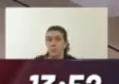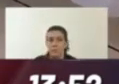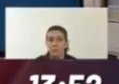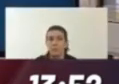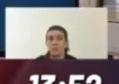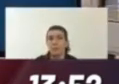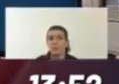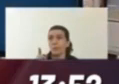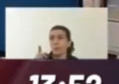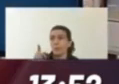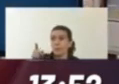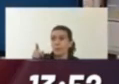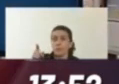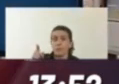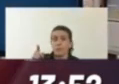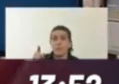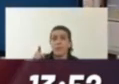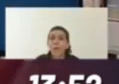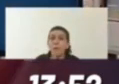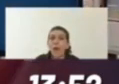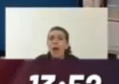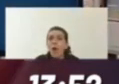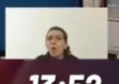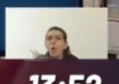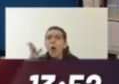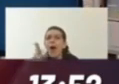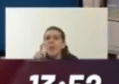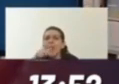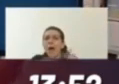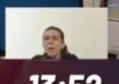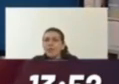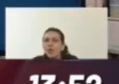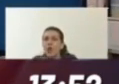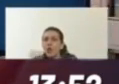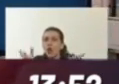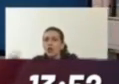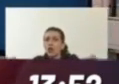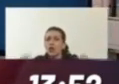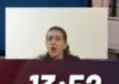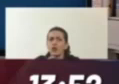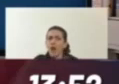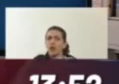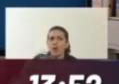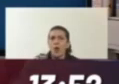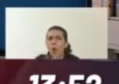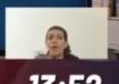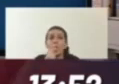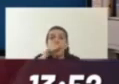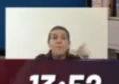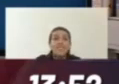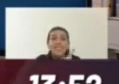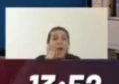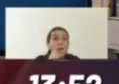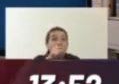Esta es la tasa de incidencia, la cantidad de personas que se contagiaron cada 100.000